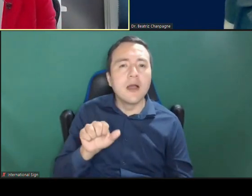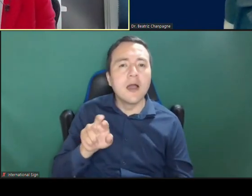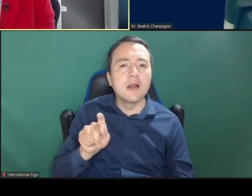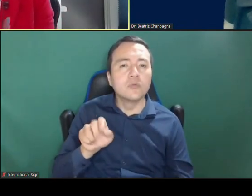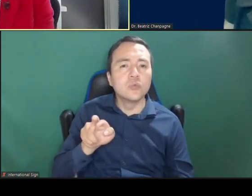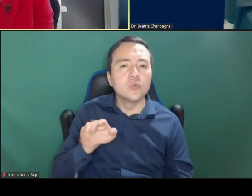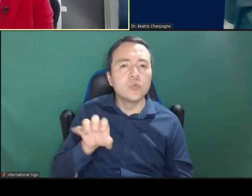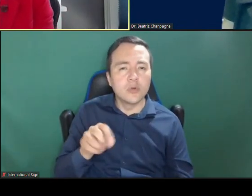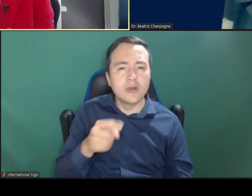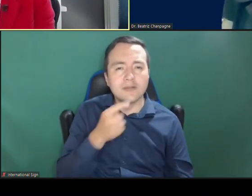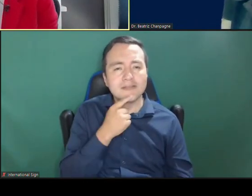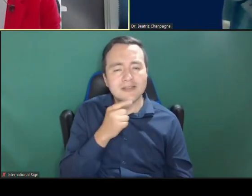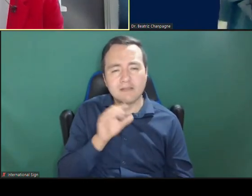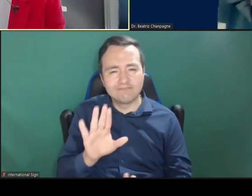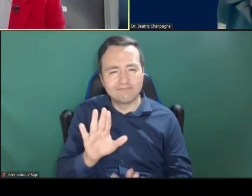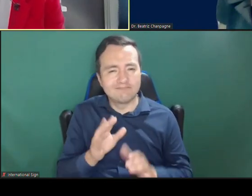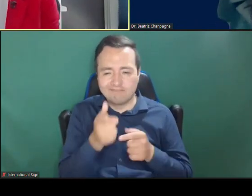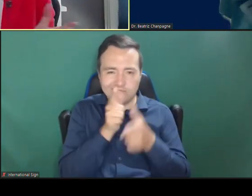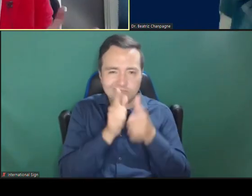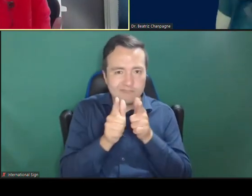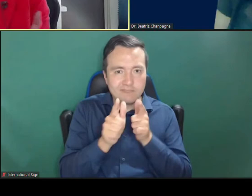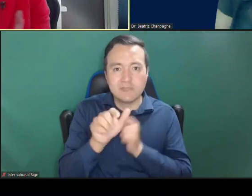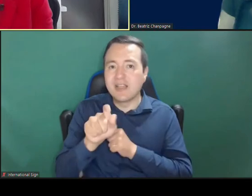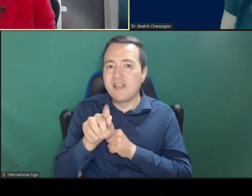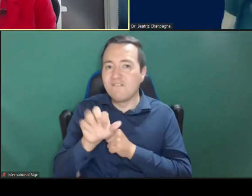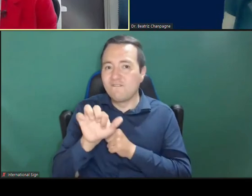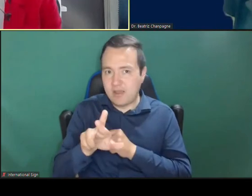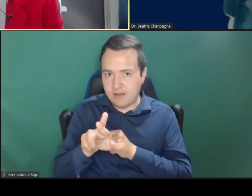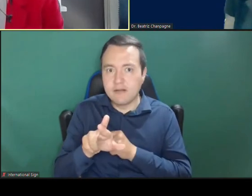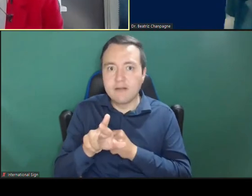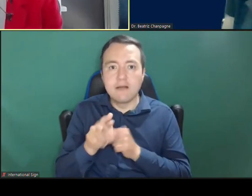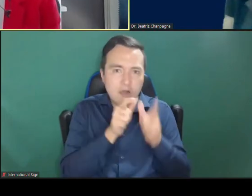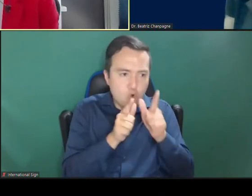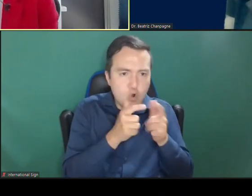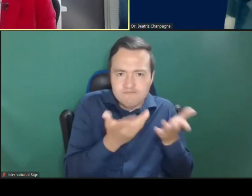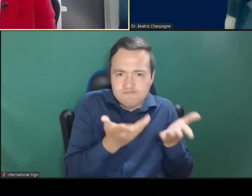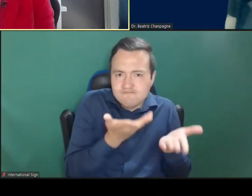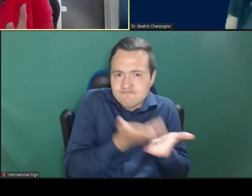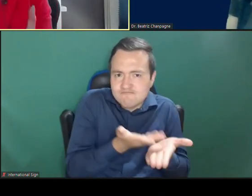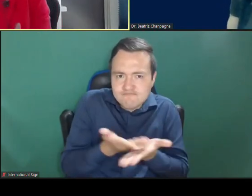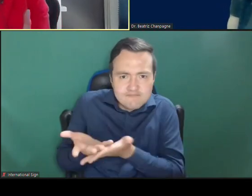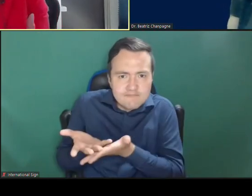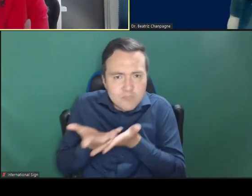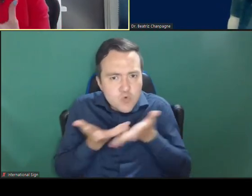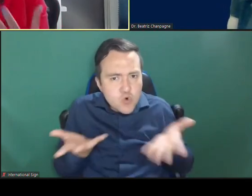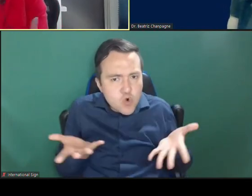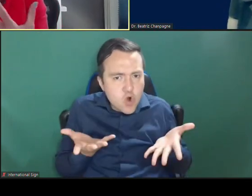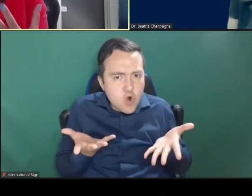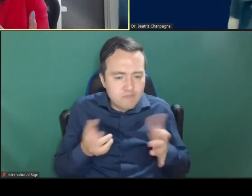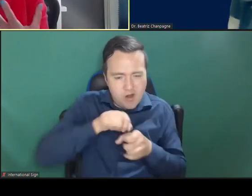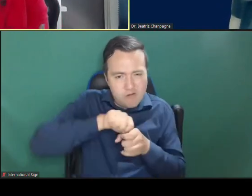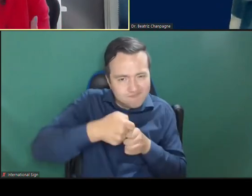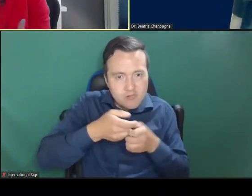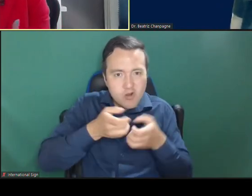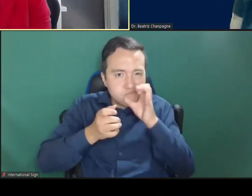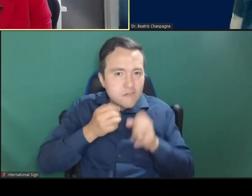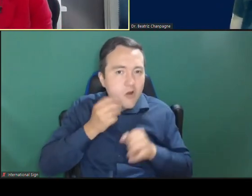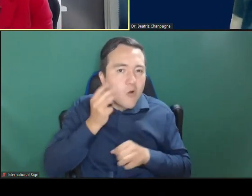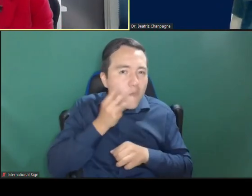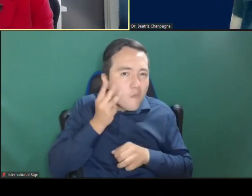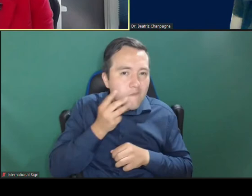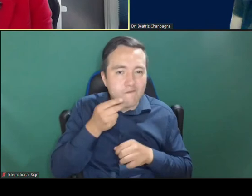safer y alcohol y entonces queda invito si el doctor genio quiere contestarla por escrito pero es efectivamente creo que vamos en